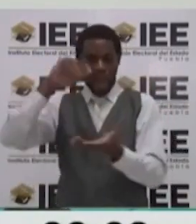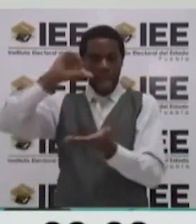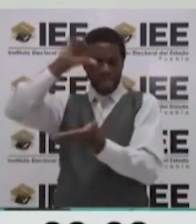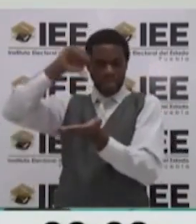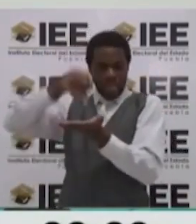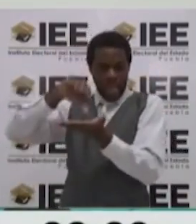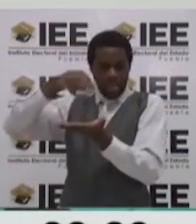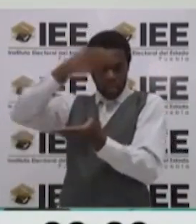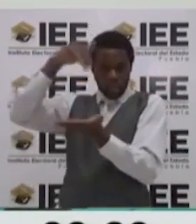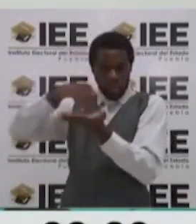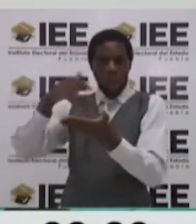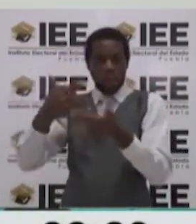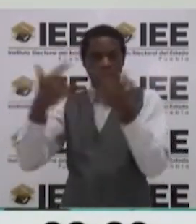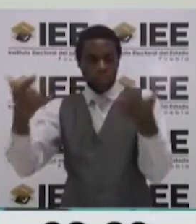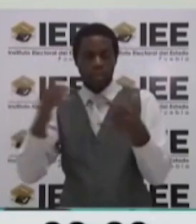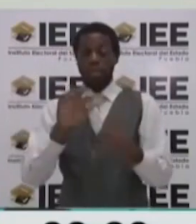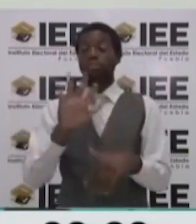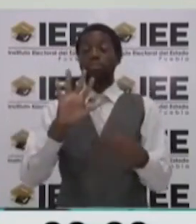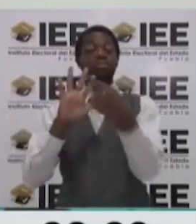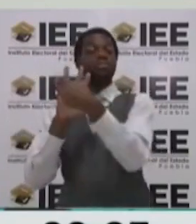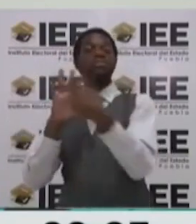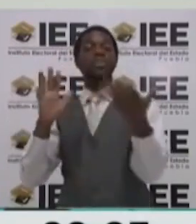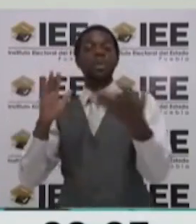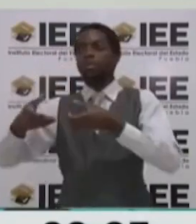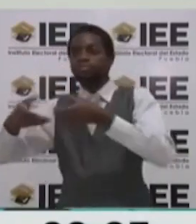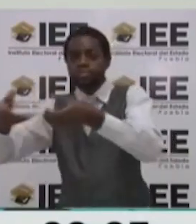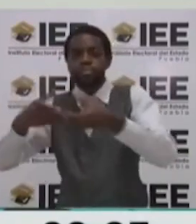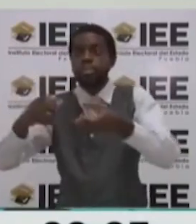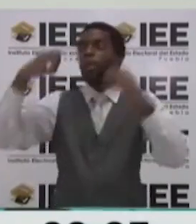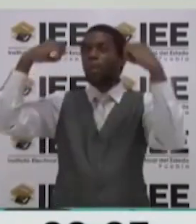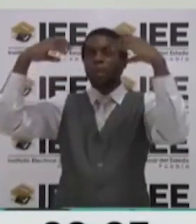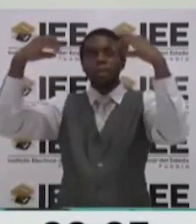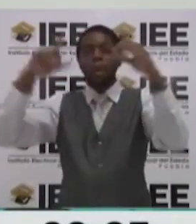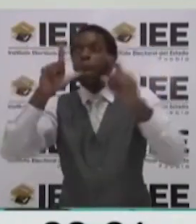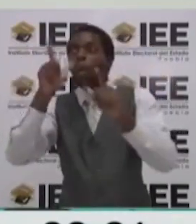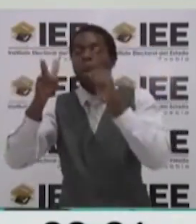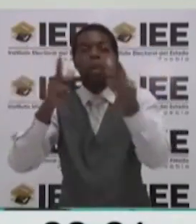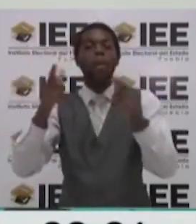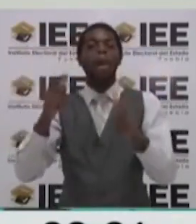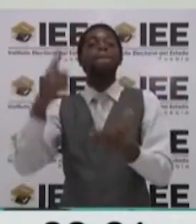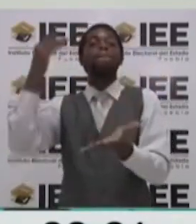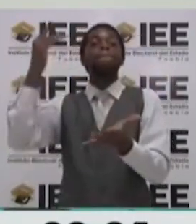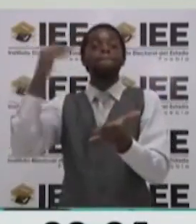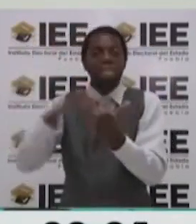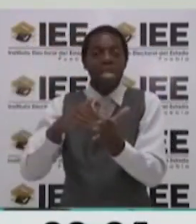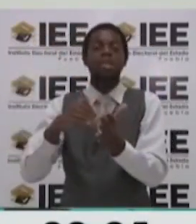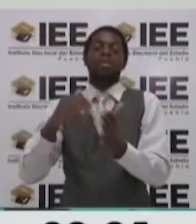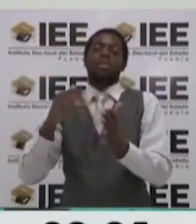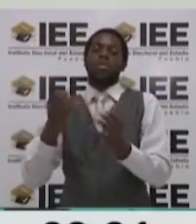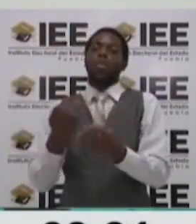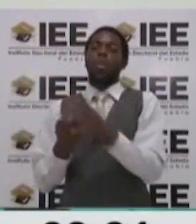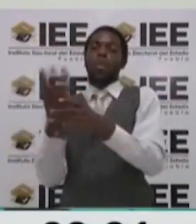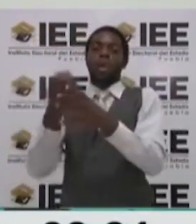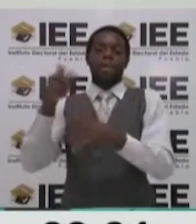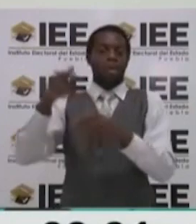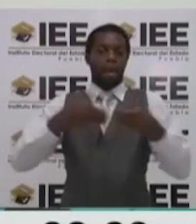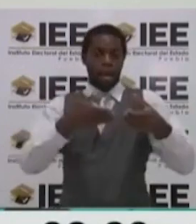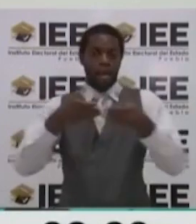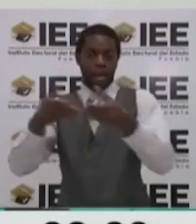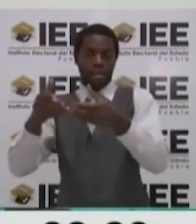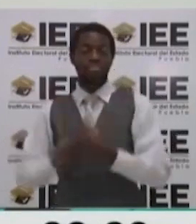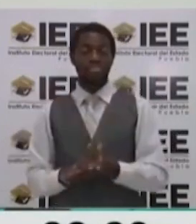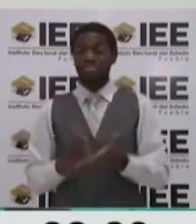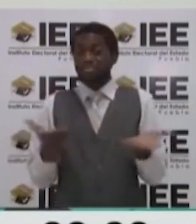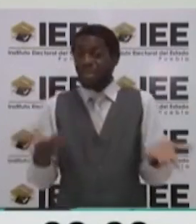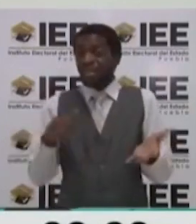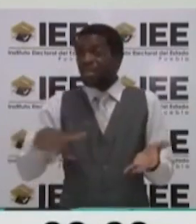relaminación de mil nuevas calles las cosas en pueblo están mal porque el gobierno municipal te dejó a